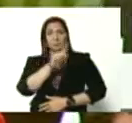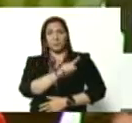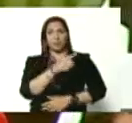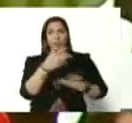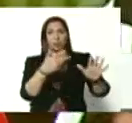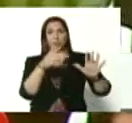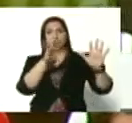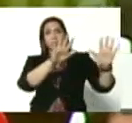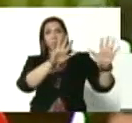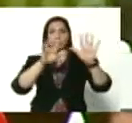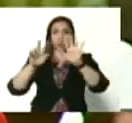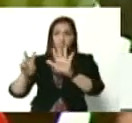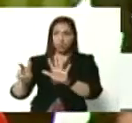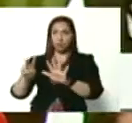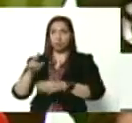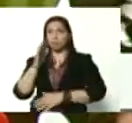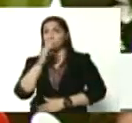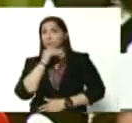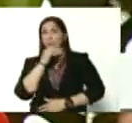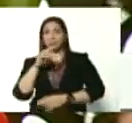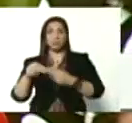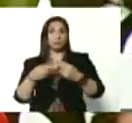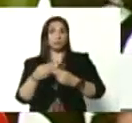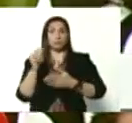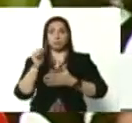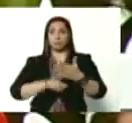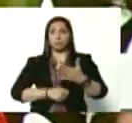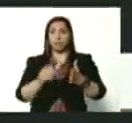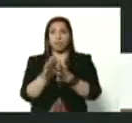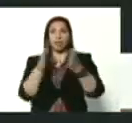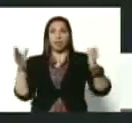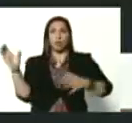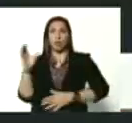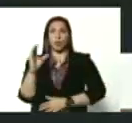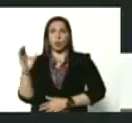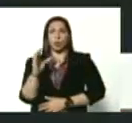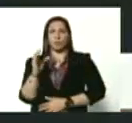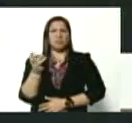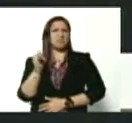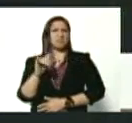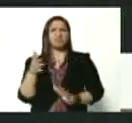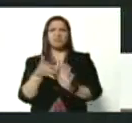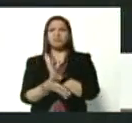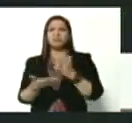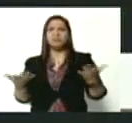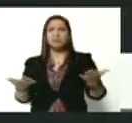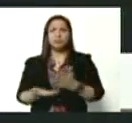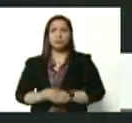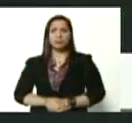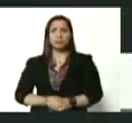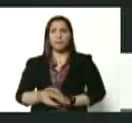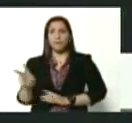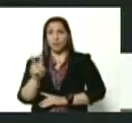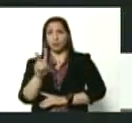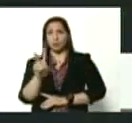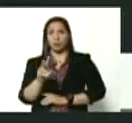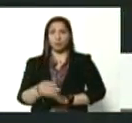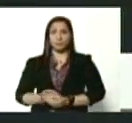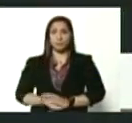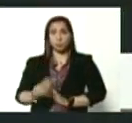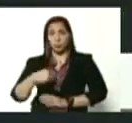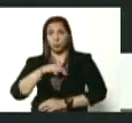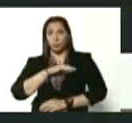1817 no existía la gran colombia existía era venezuela nuestra